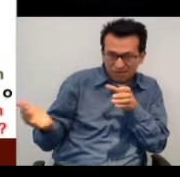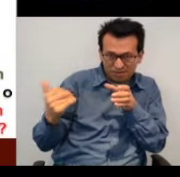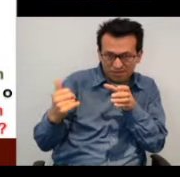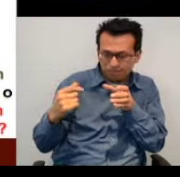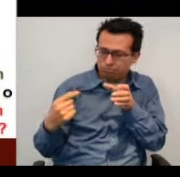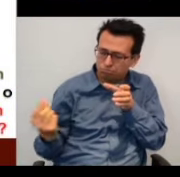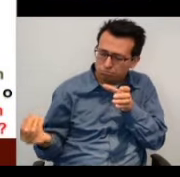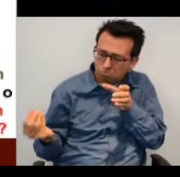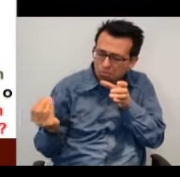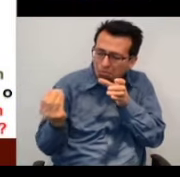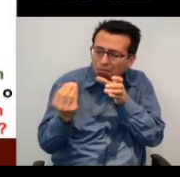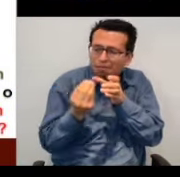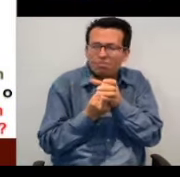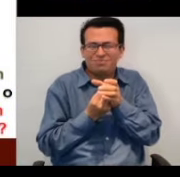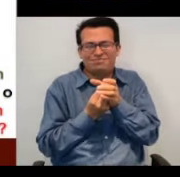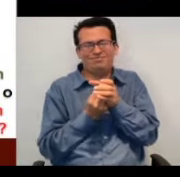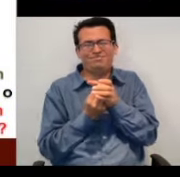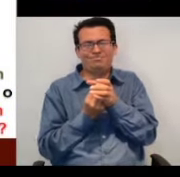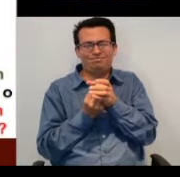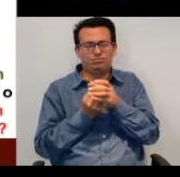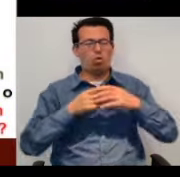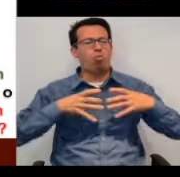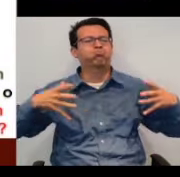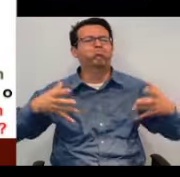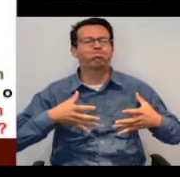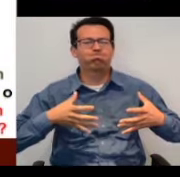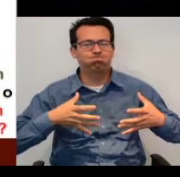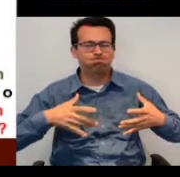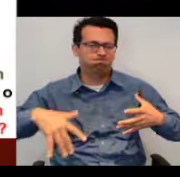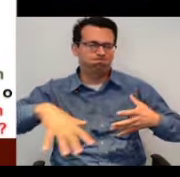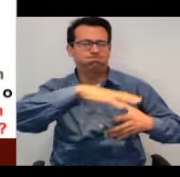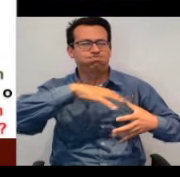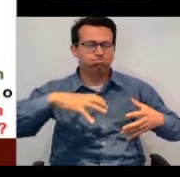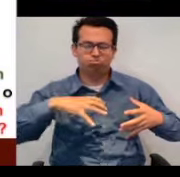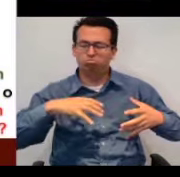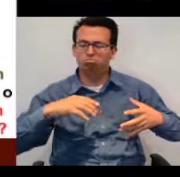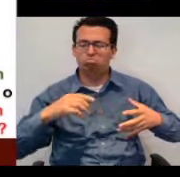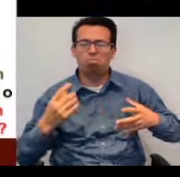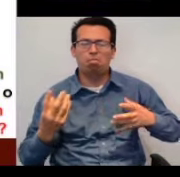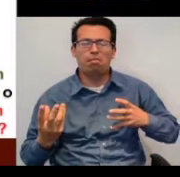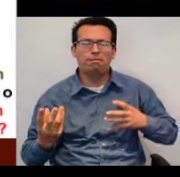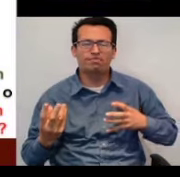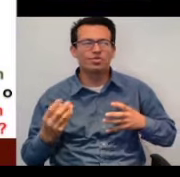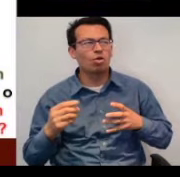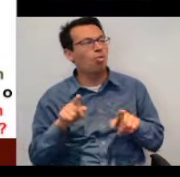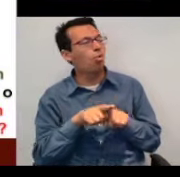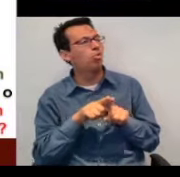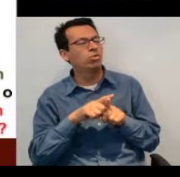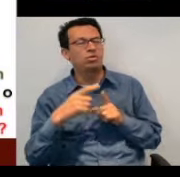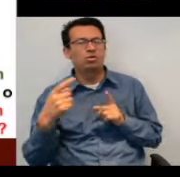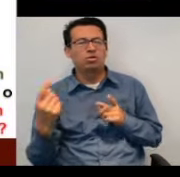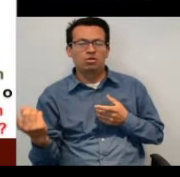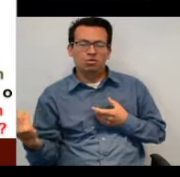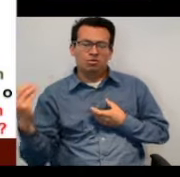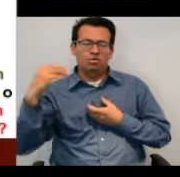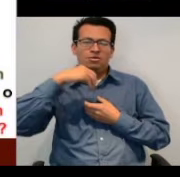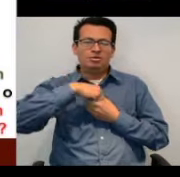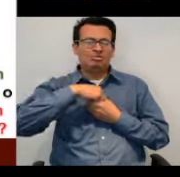grupos terminan siendo más que incluidos, terminan siendo de alguna